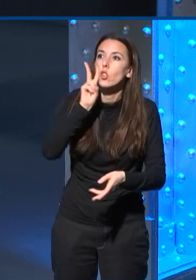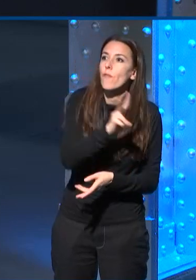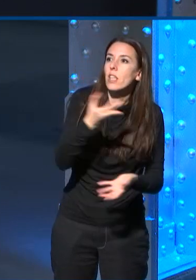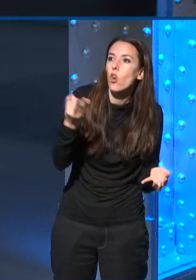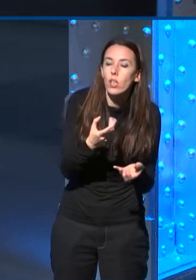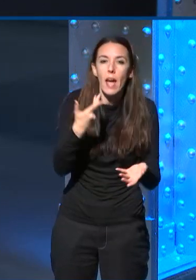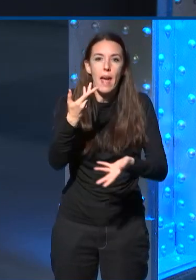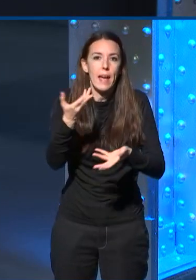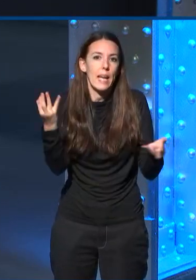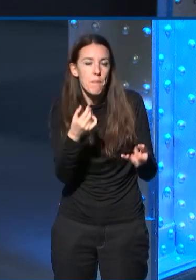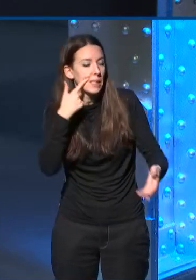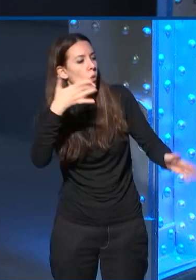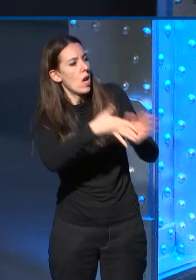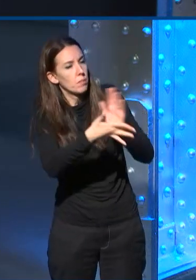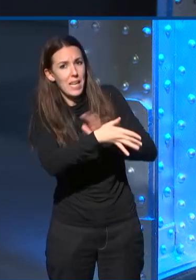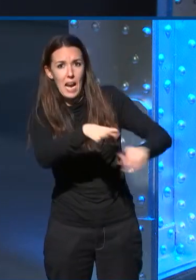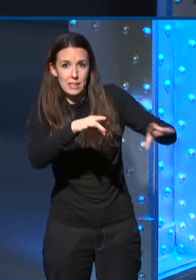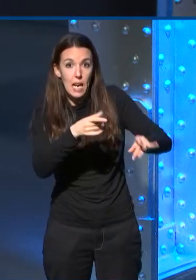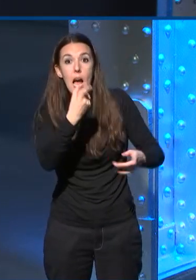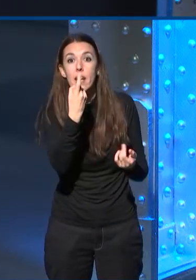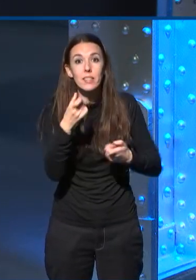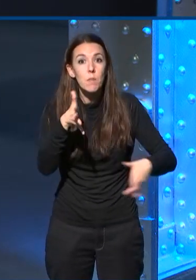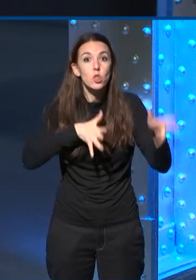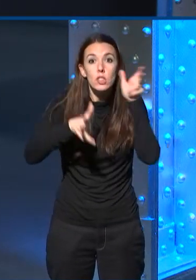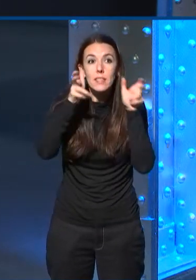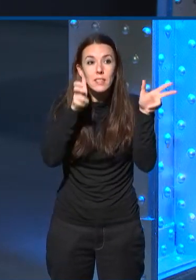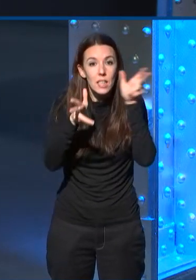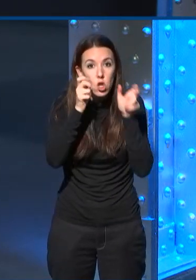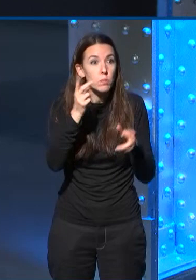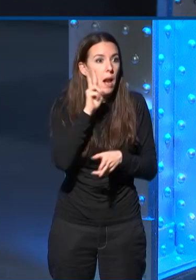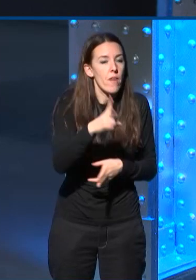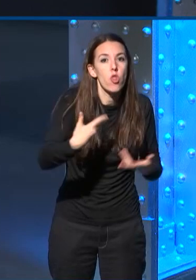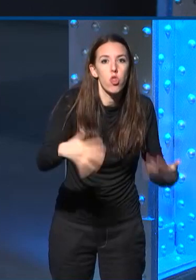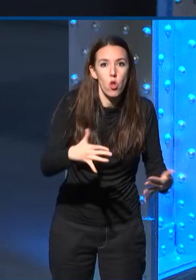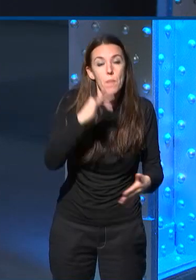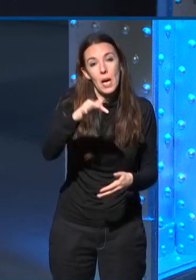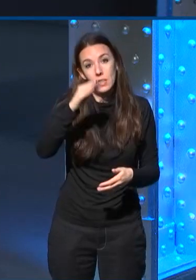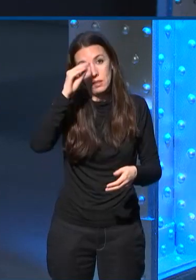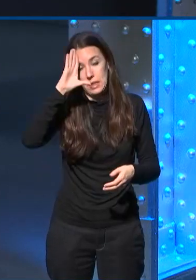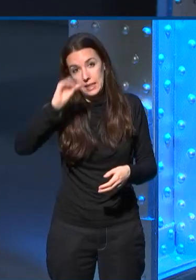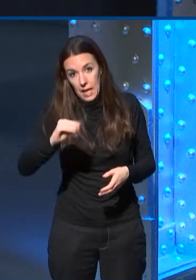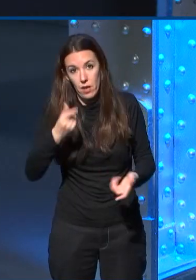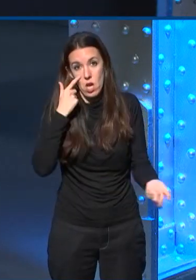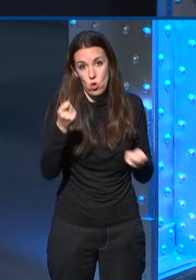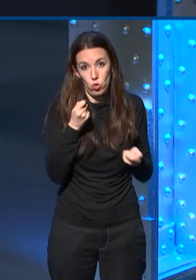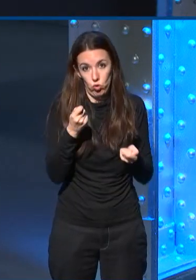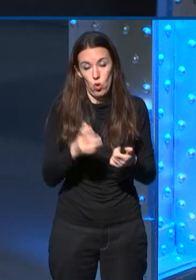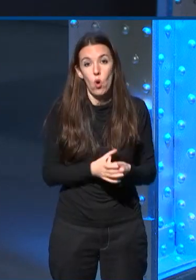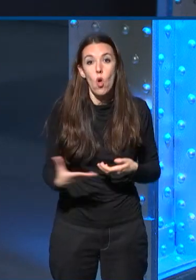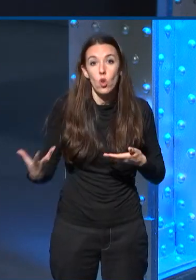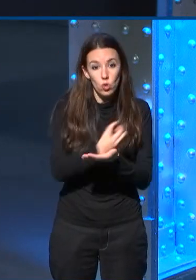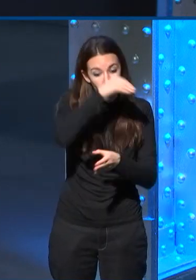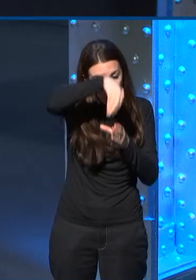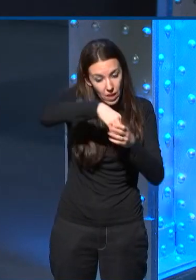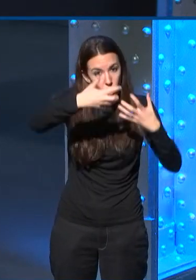está pasando. Y necesitamos sentidos para ver dónde estamos. Y, por supuesto, inteligencia que controle todo eso. Pues todo esto es lo que tiene una